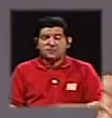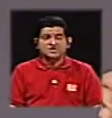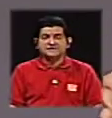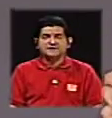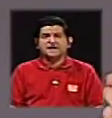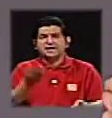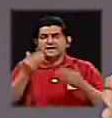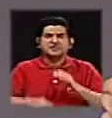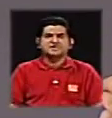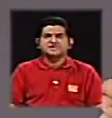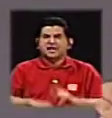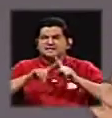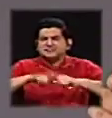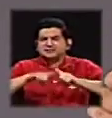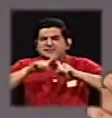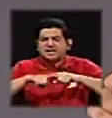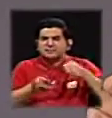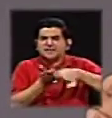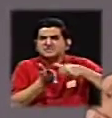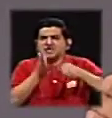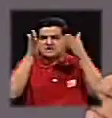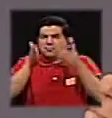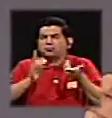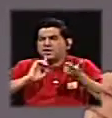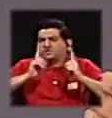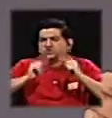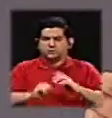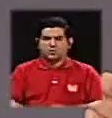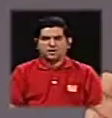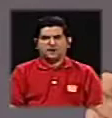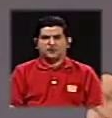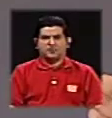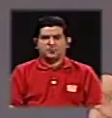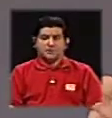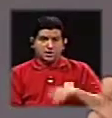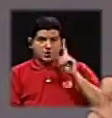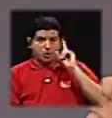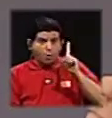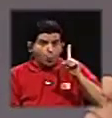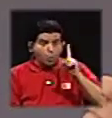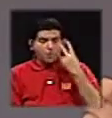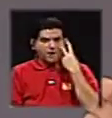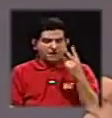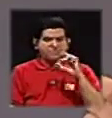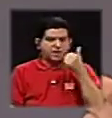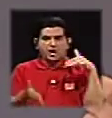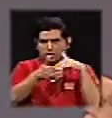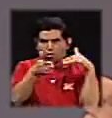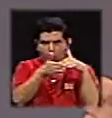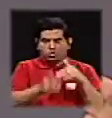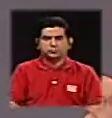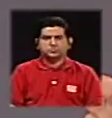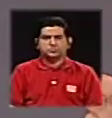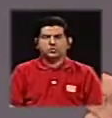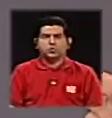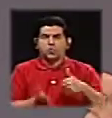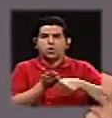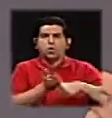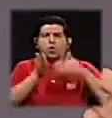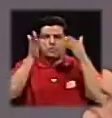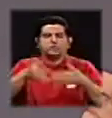tendencias más recientes del electorado. Bueno, una de ellas que se ha visto en otros estudios es que el